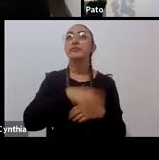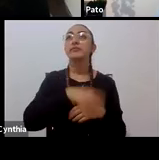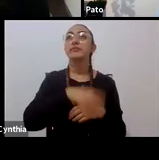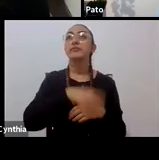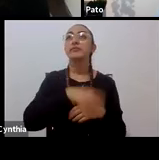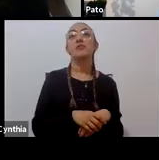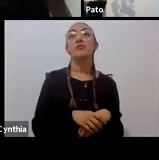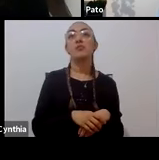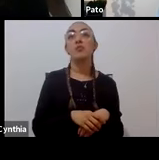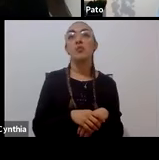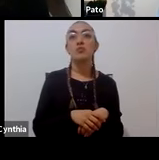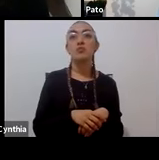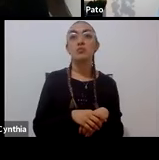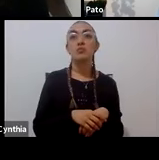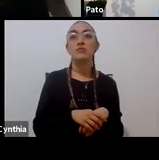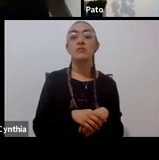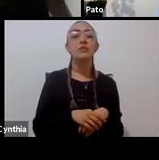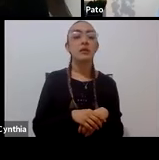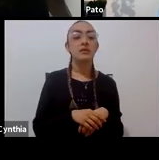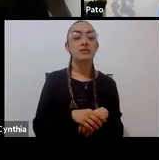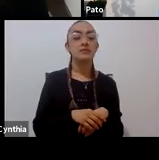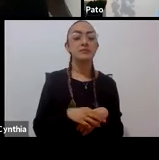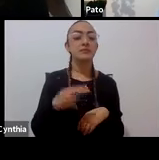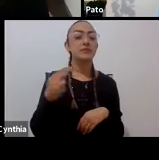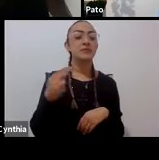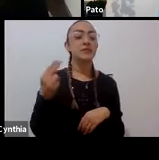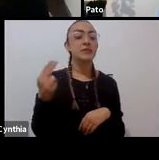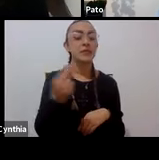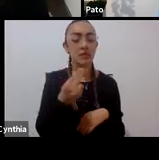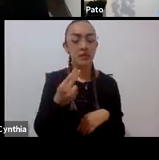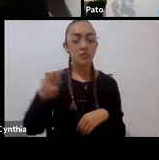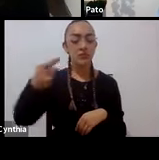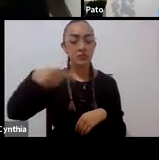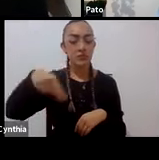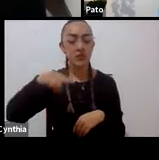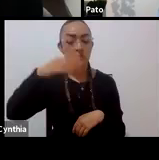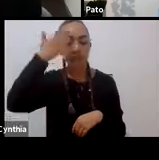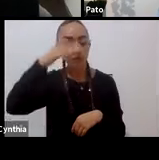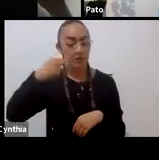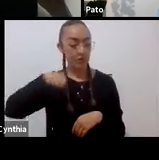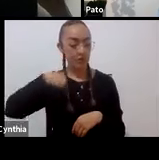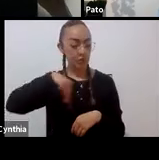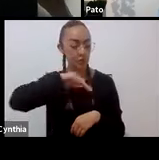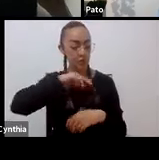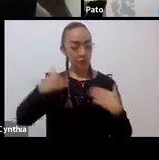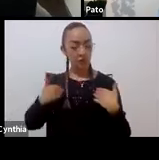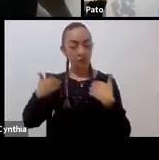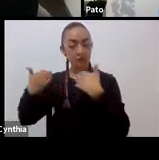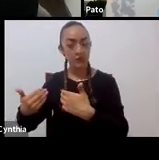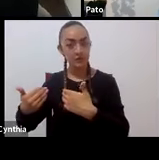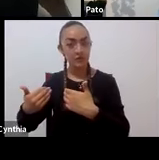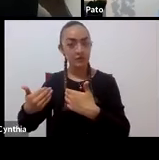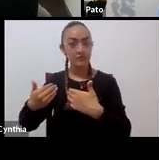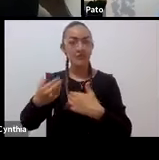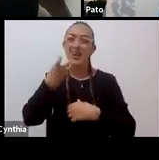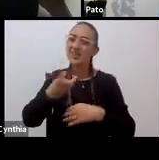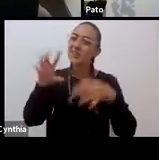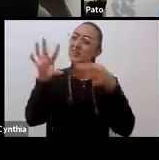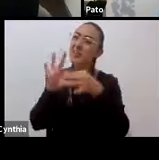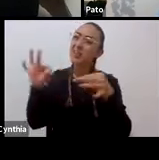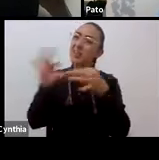que sepan que confiamos en ellas y en ellos, ¿no? Pero eso tiene que ser no un discurso, sino hechos,